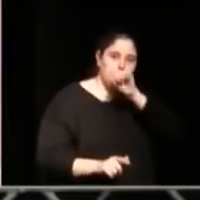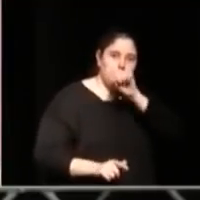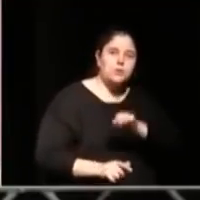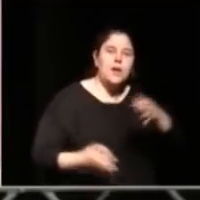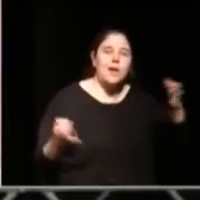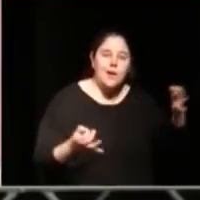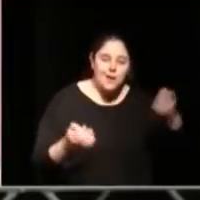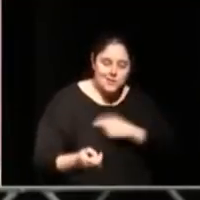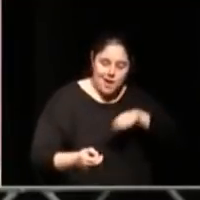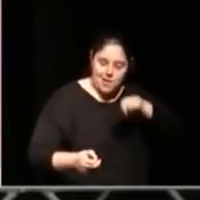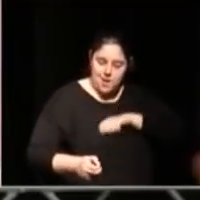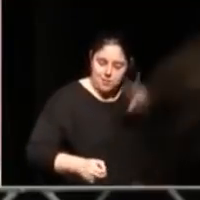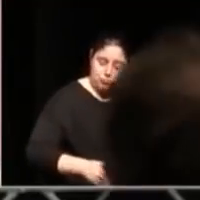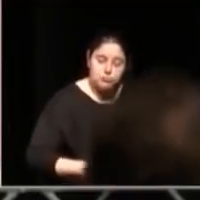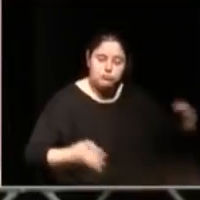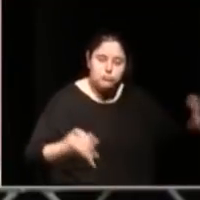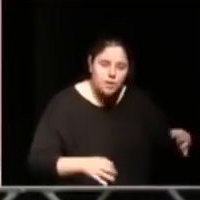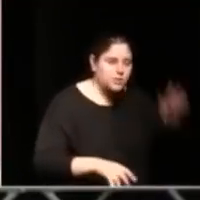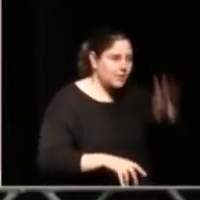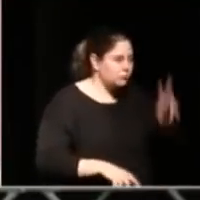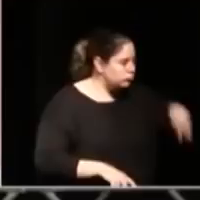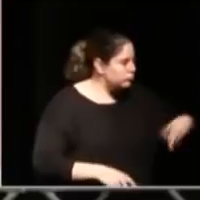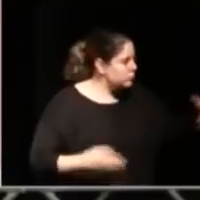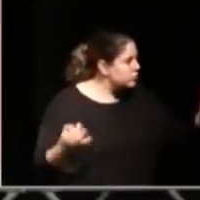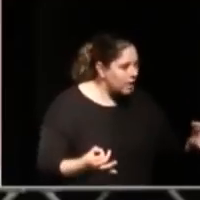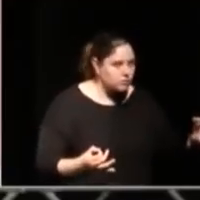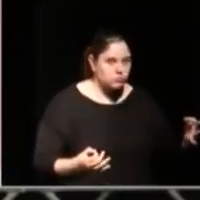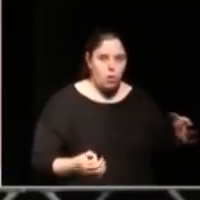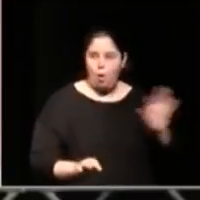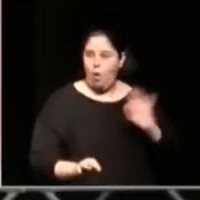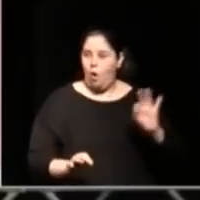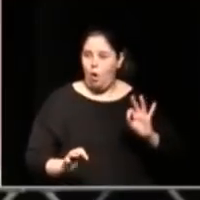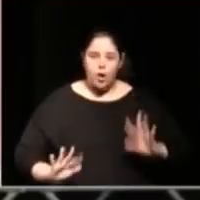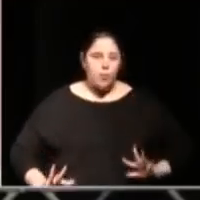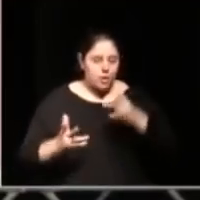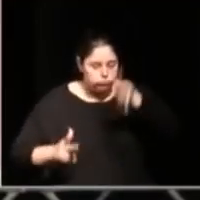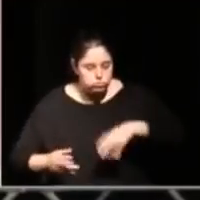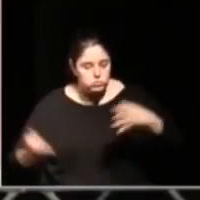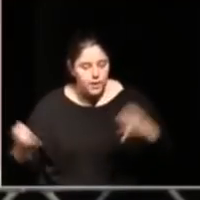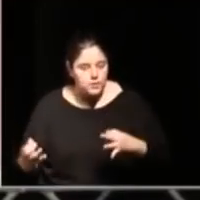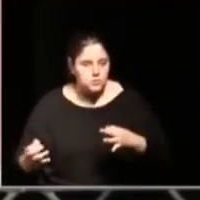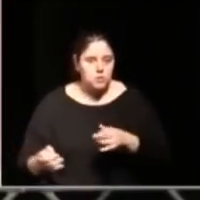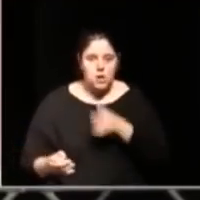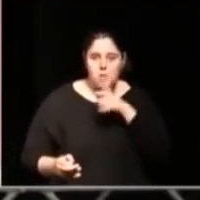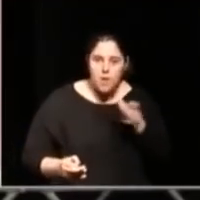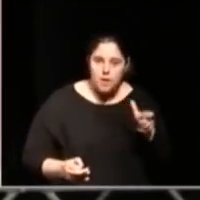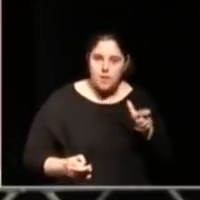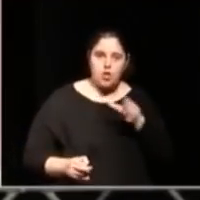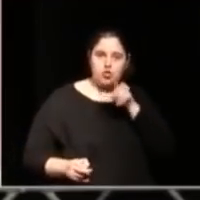ser español, de lo que significa ser catalán, de lo que significa ser revolucionario.